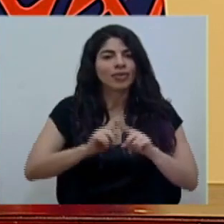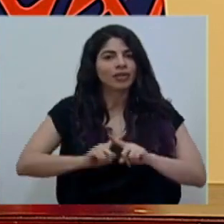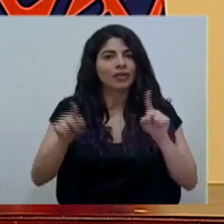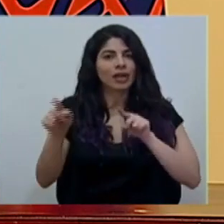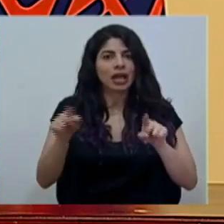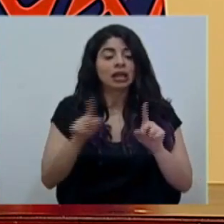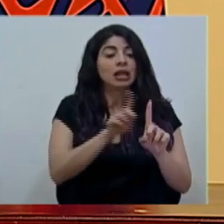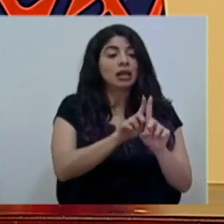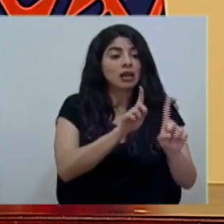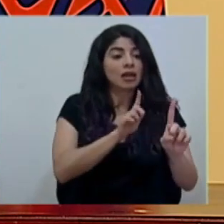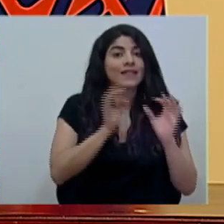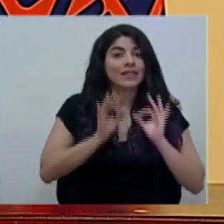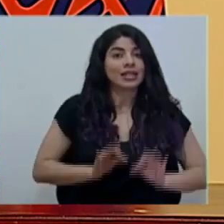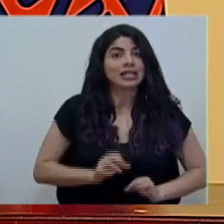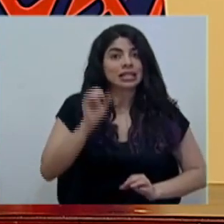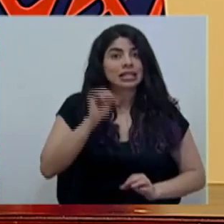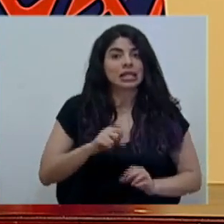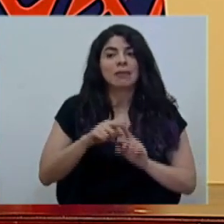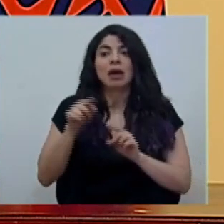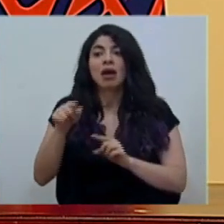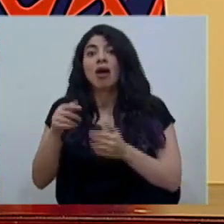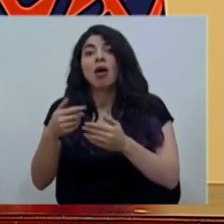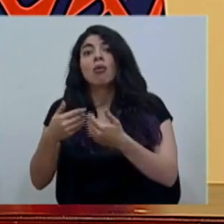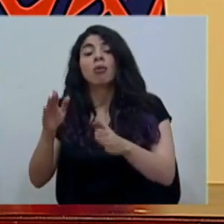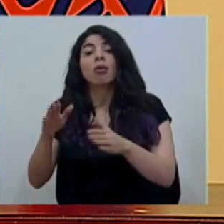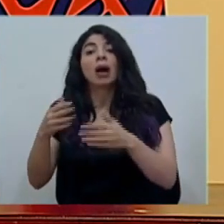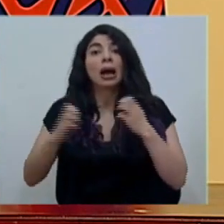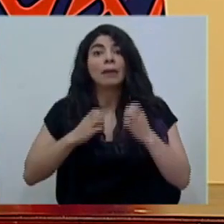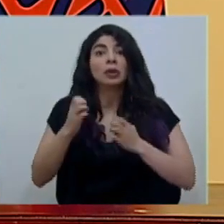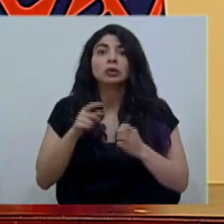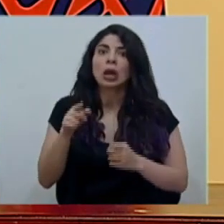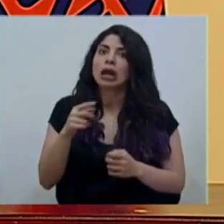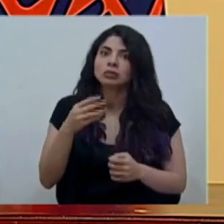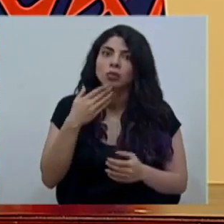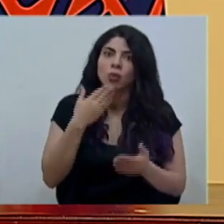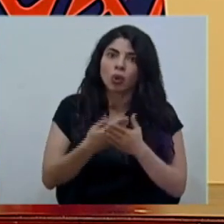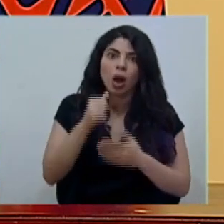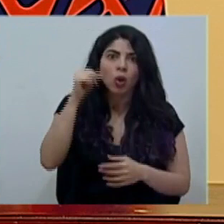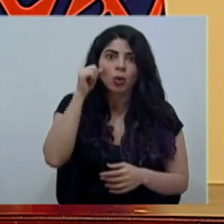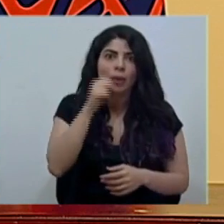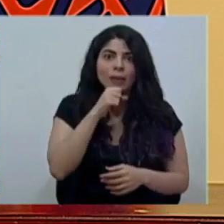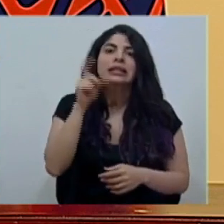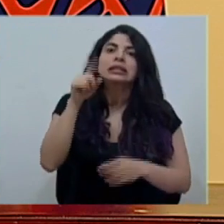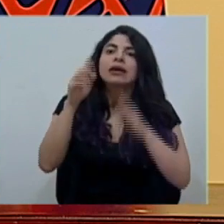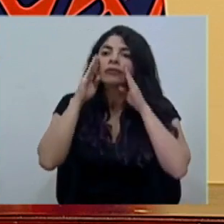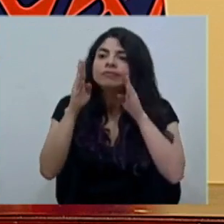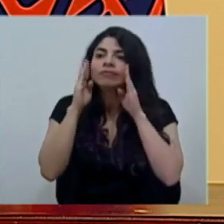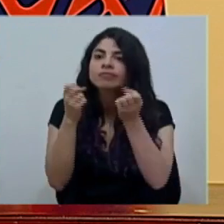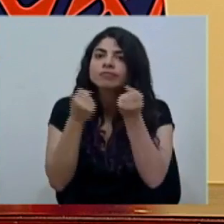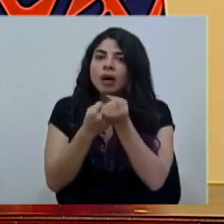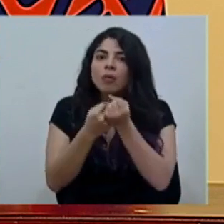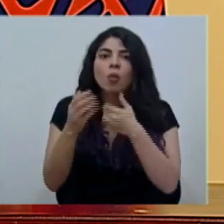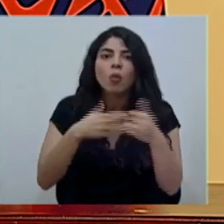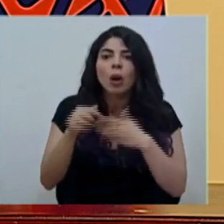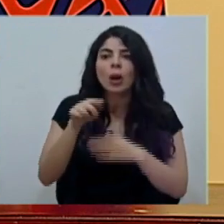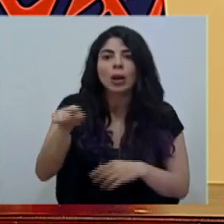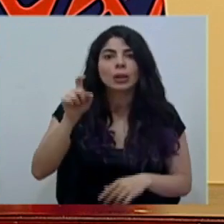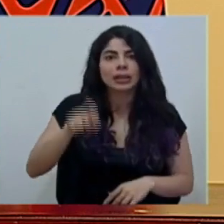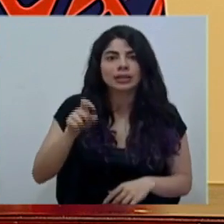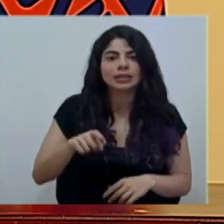bueno para nuestros adultos mayores y tenemos realmente que estar pendientes para apoyarlos en los momentos en que ellos lo necesiten.